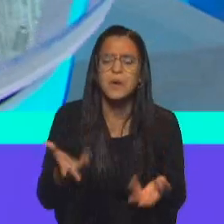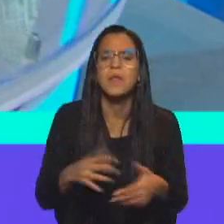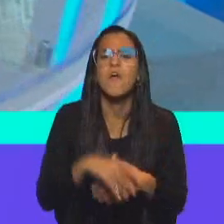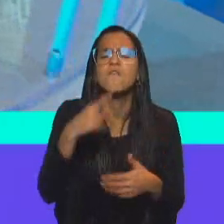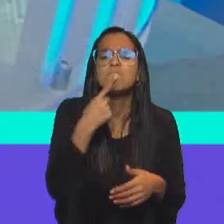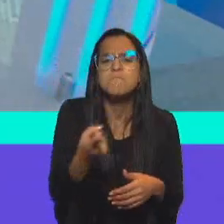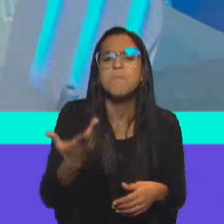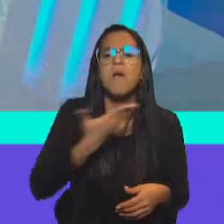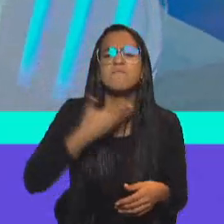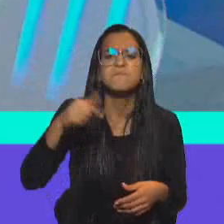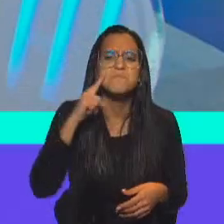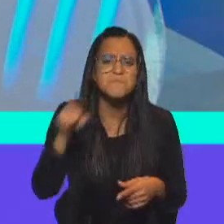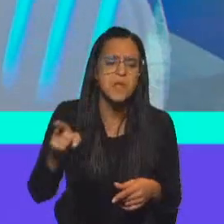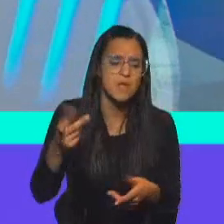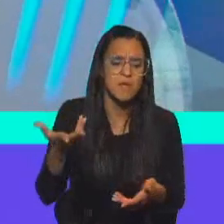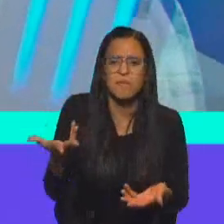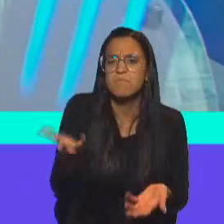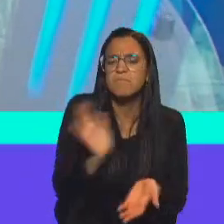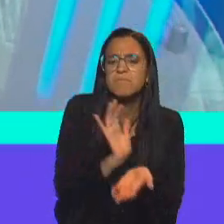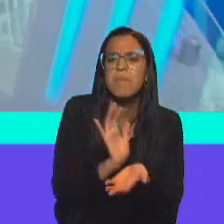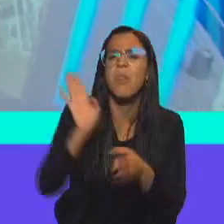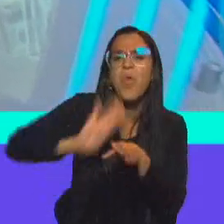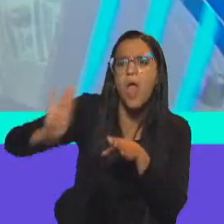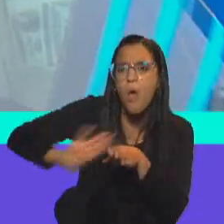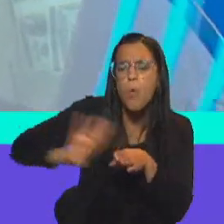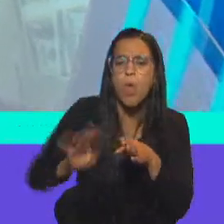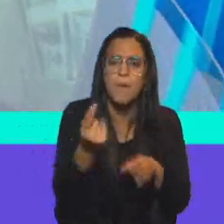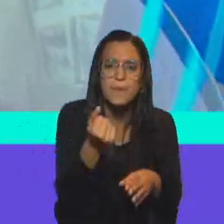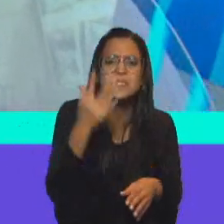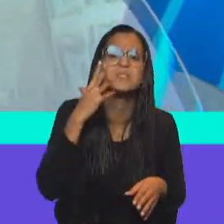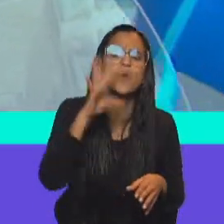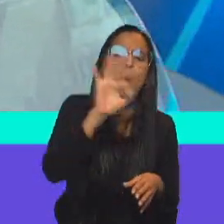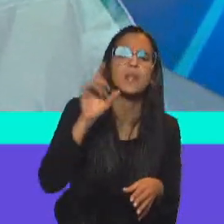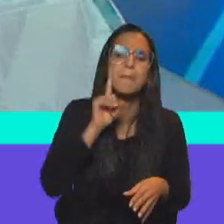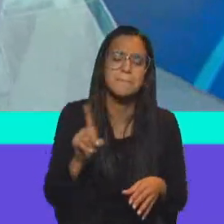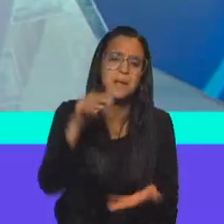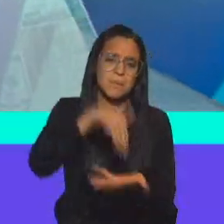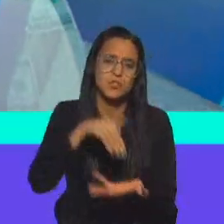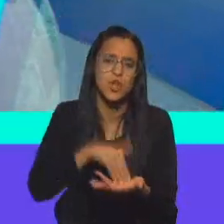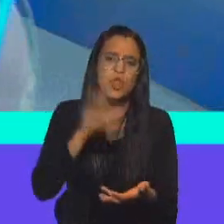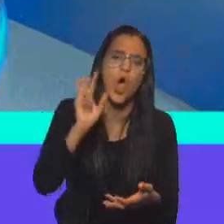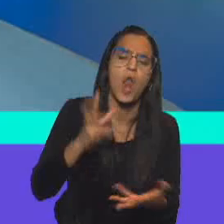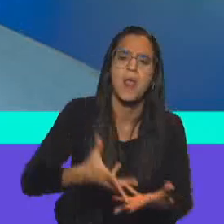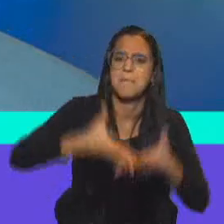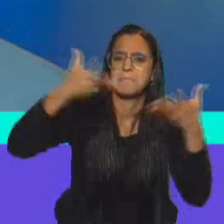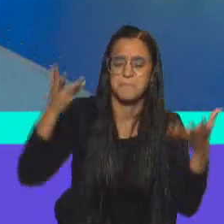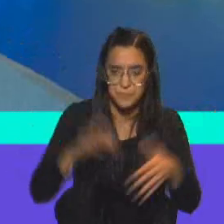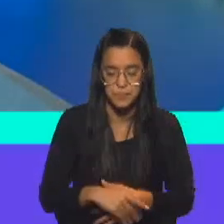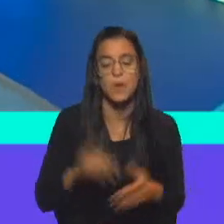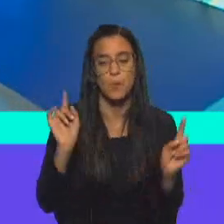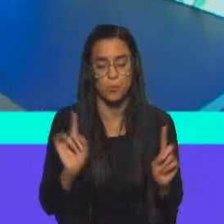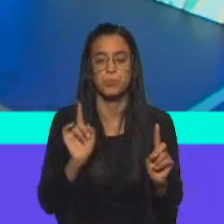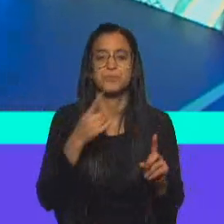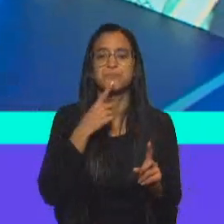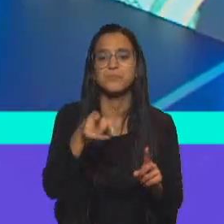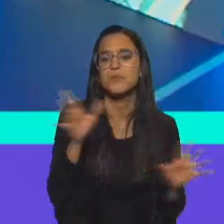al que le debemos plata claro éste efe fm y que siempre se habla que le debemos 50 mil millones de dólares del préstamos más grande bueno esto no tiene nada